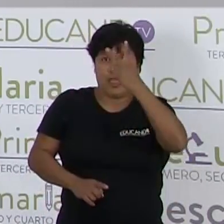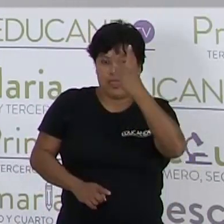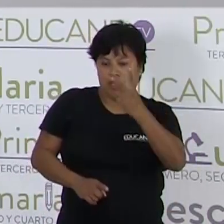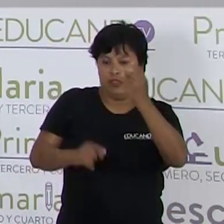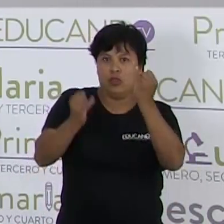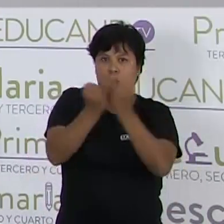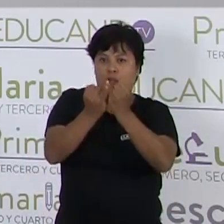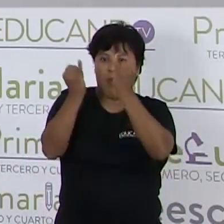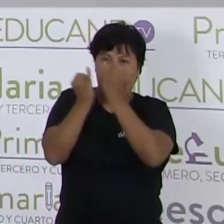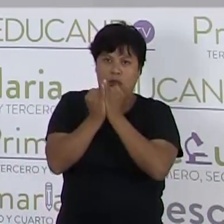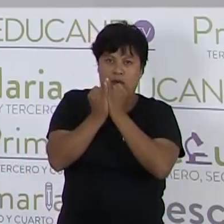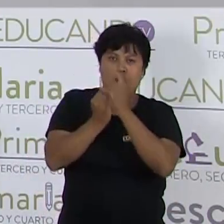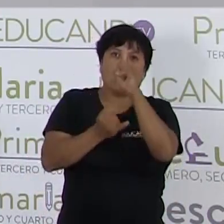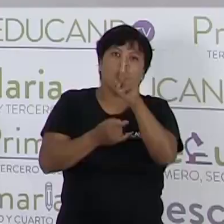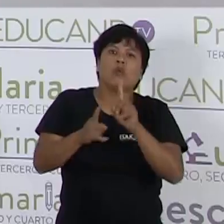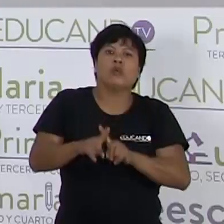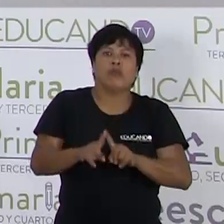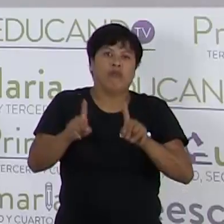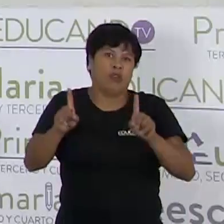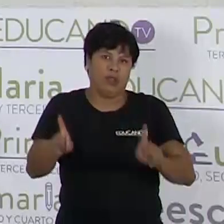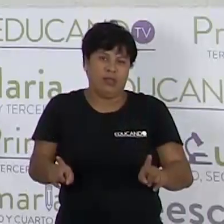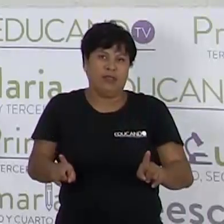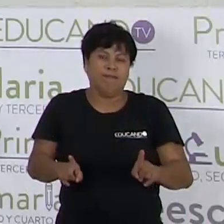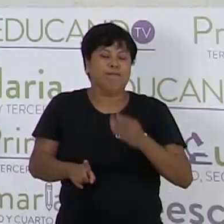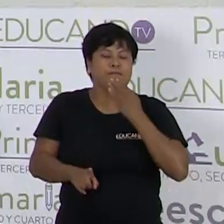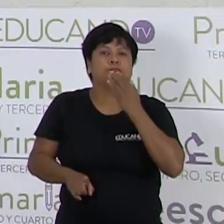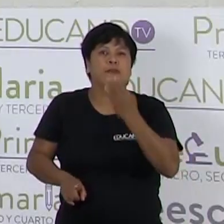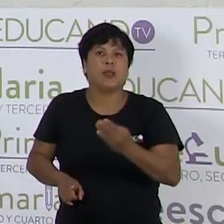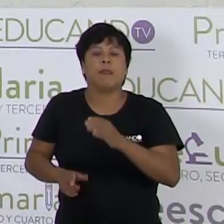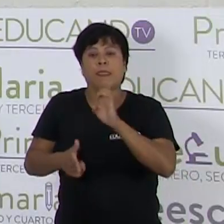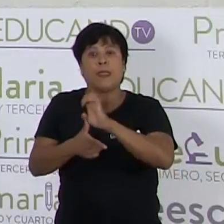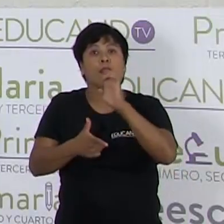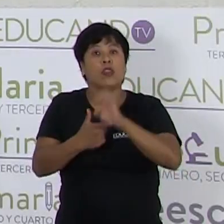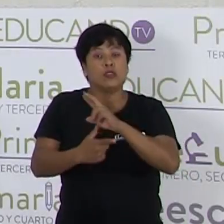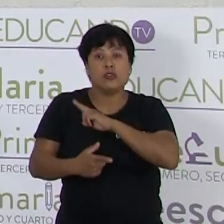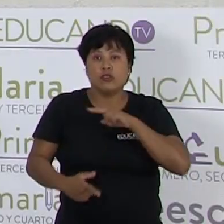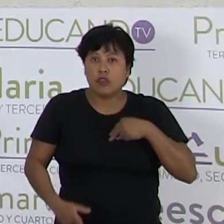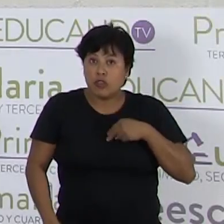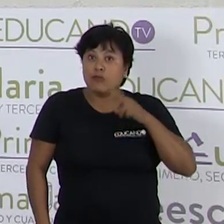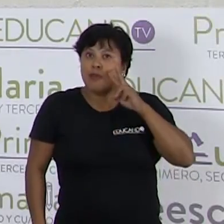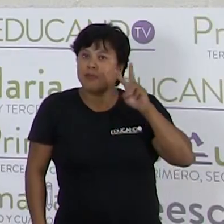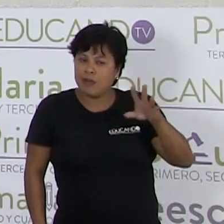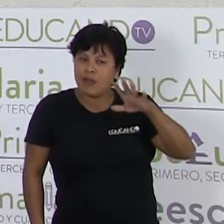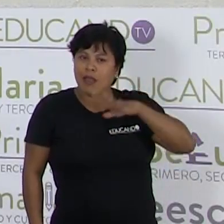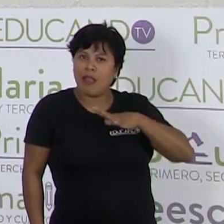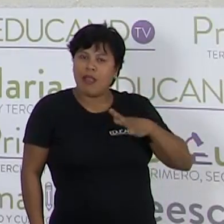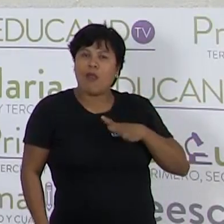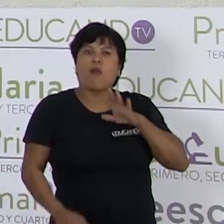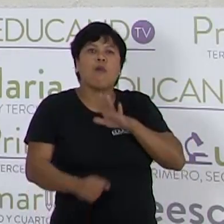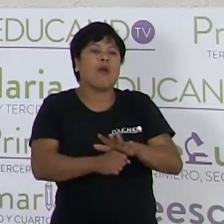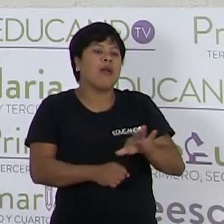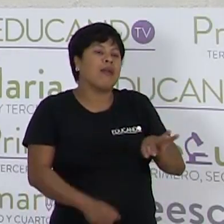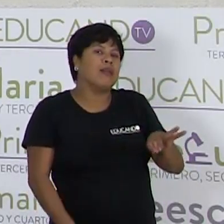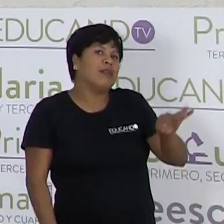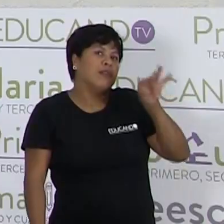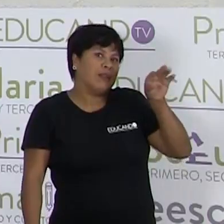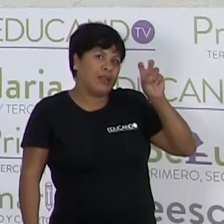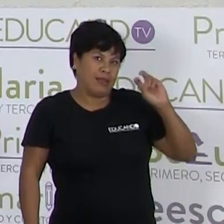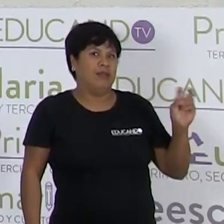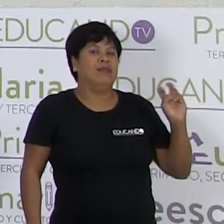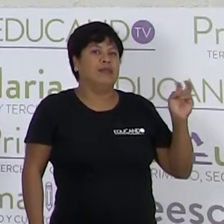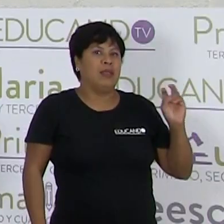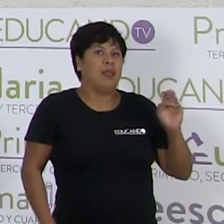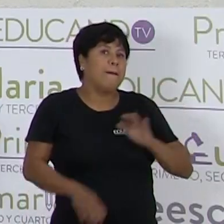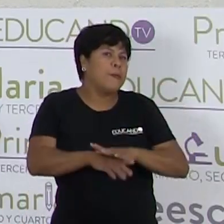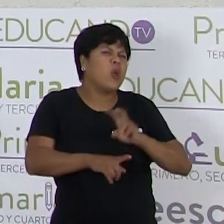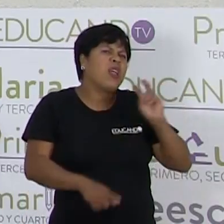iguales y uno desigual. Bien, pues entonces vamos a hablar también de este. ¿Por